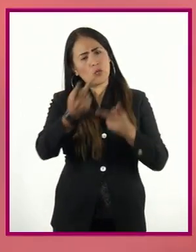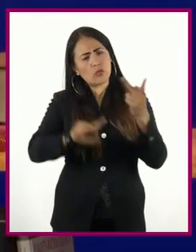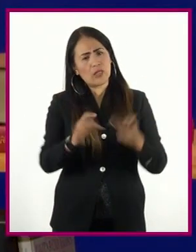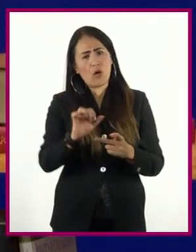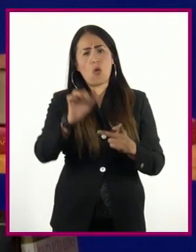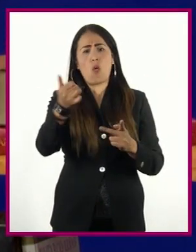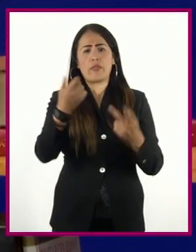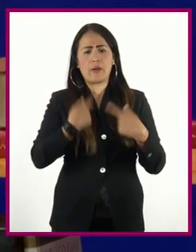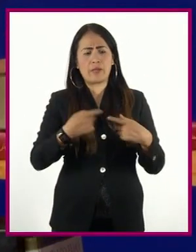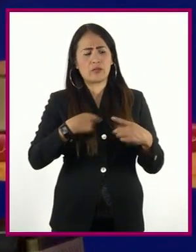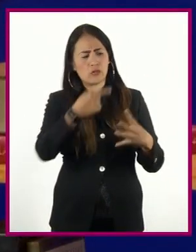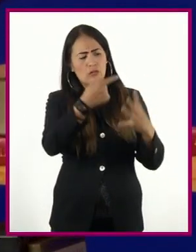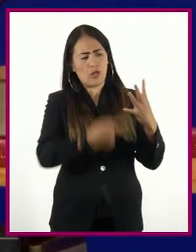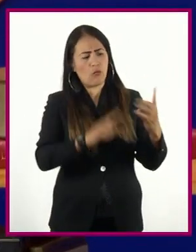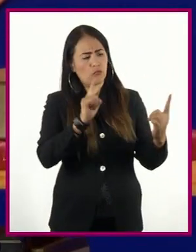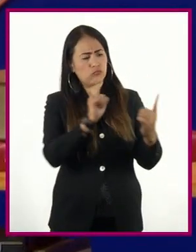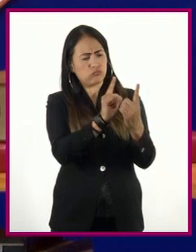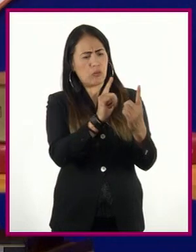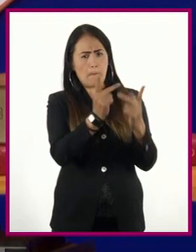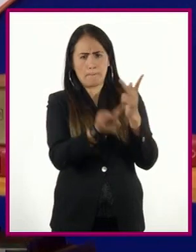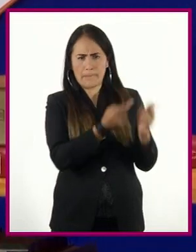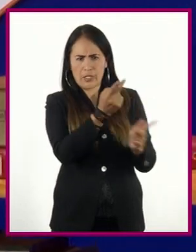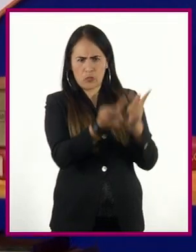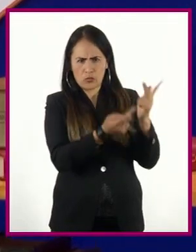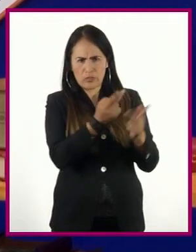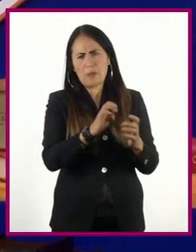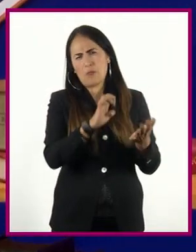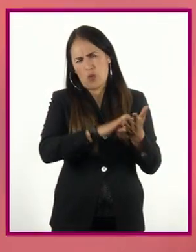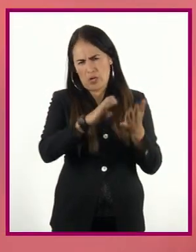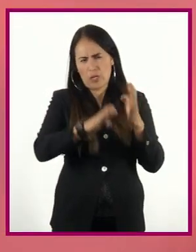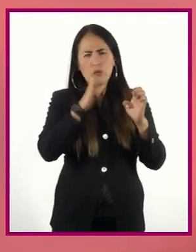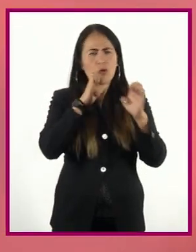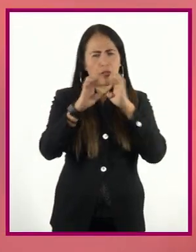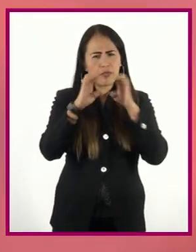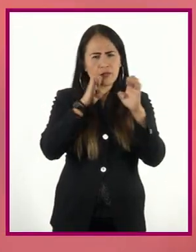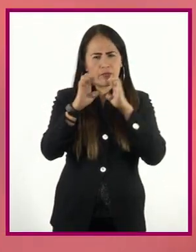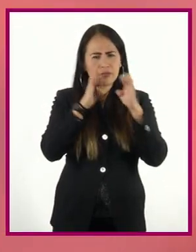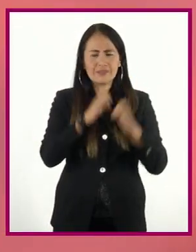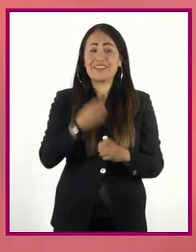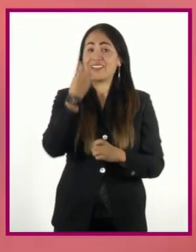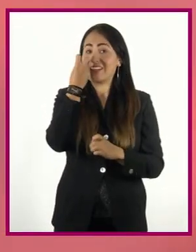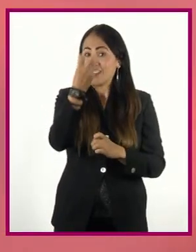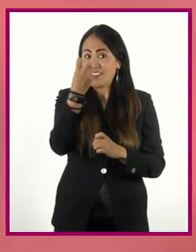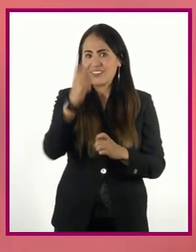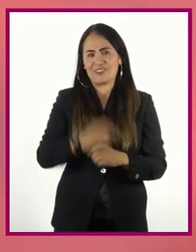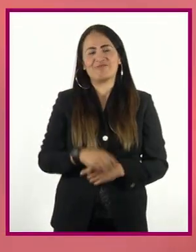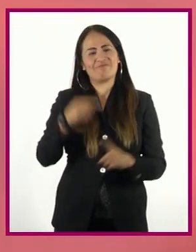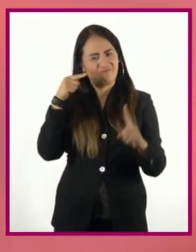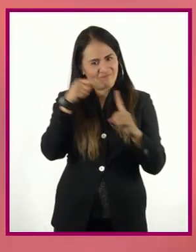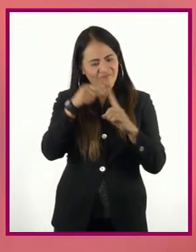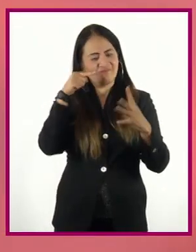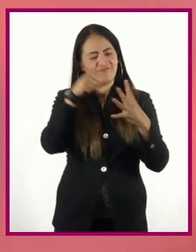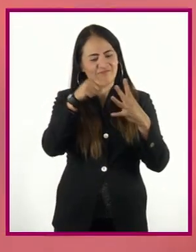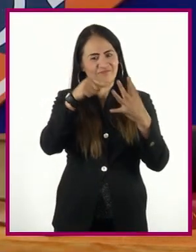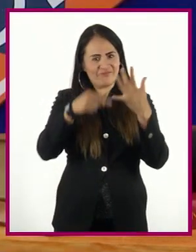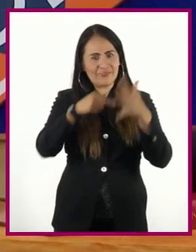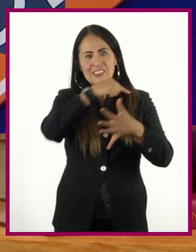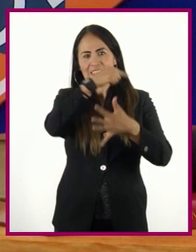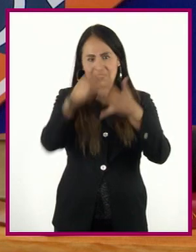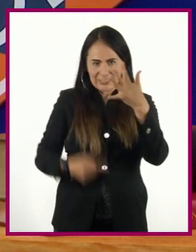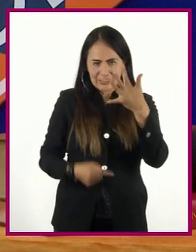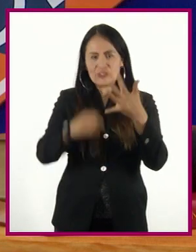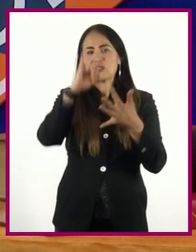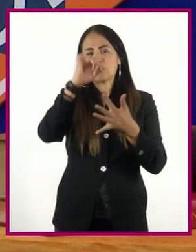otra persona. Algo así como hacerle una entrevista. Has dado en el clavo. En cada uno de estos casos se